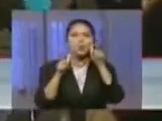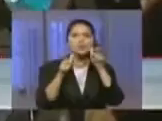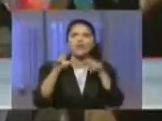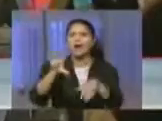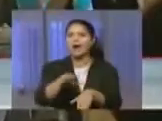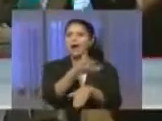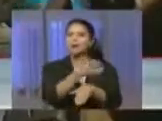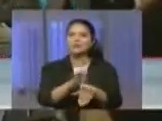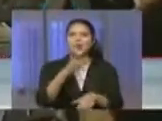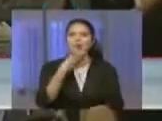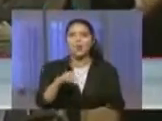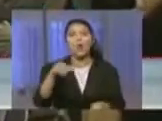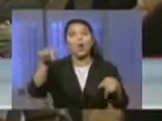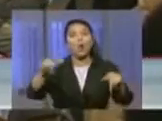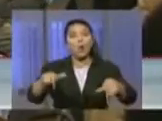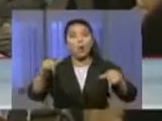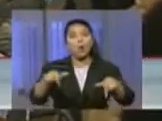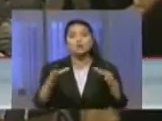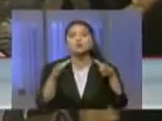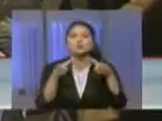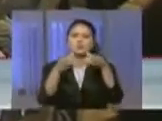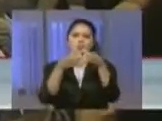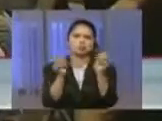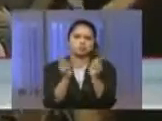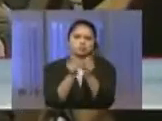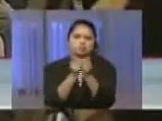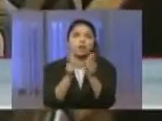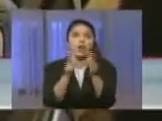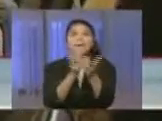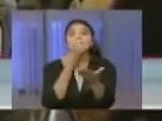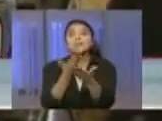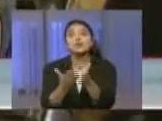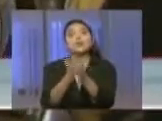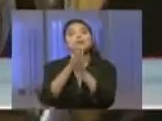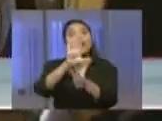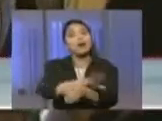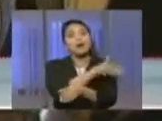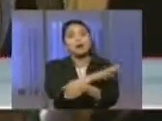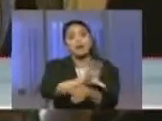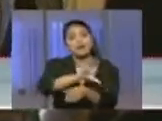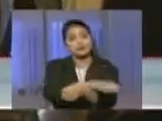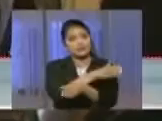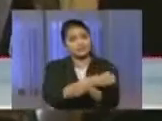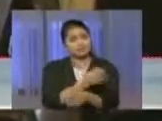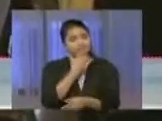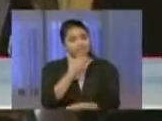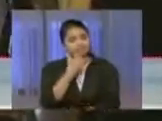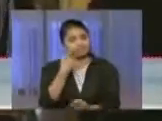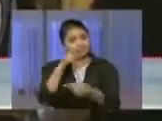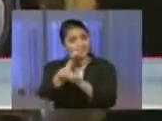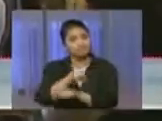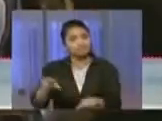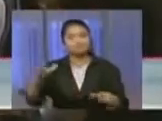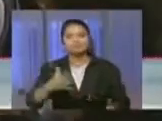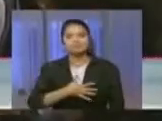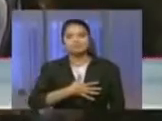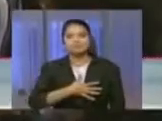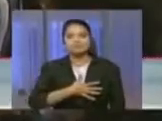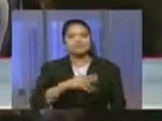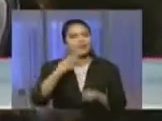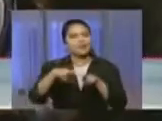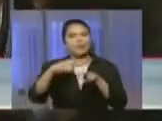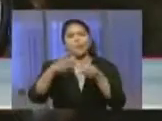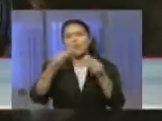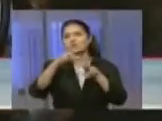muchachos Ho nos trajimos una pequeña delegación y y los pedir que nos canten alguna de estas consignas para que le llegue a Alma no sé cuántos miles de